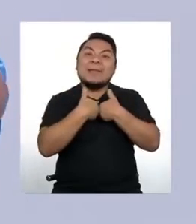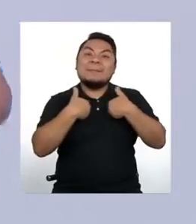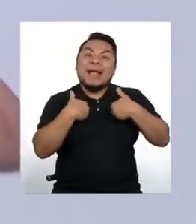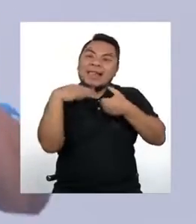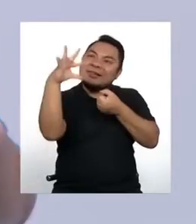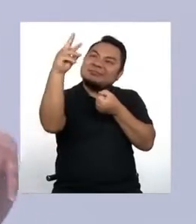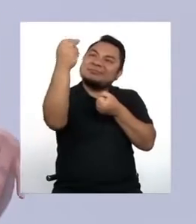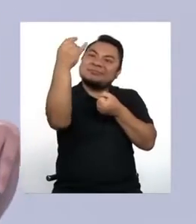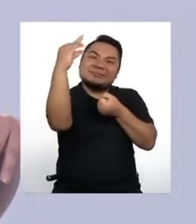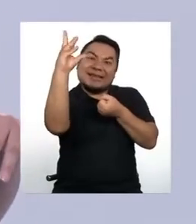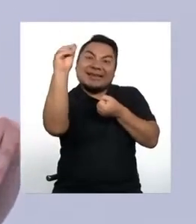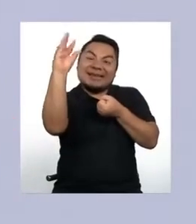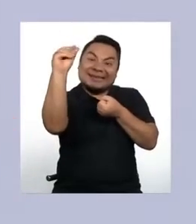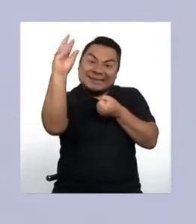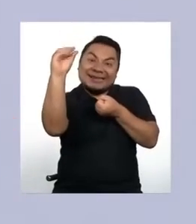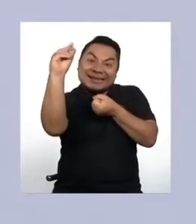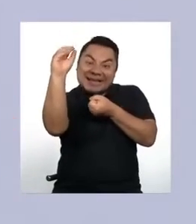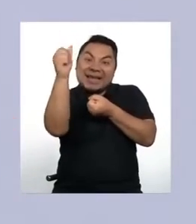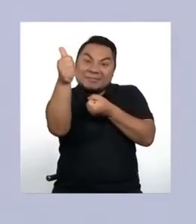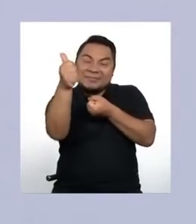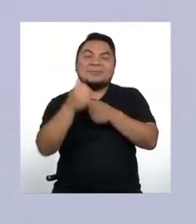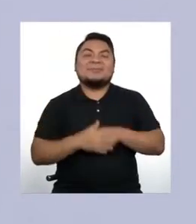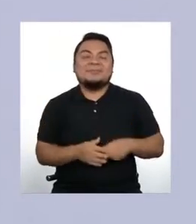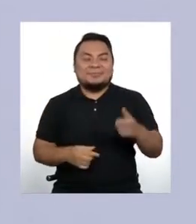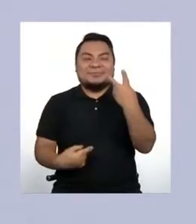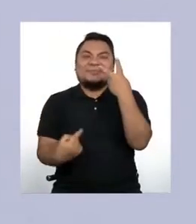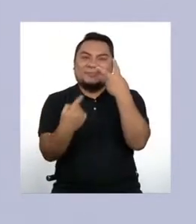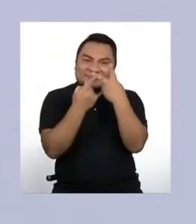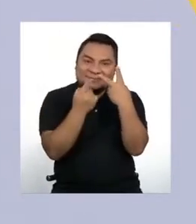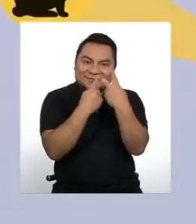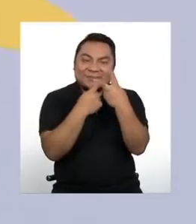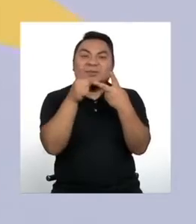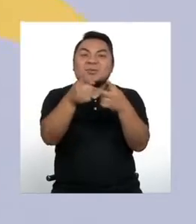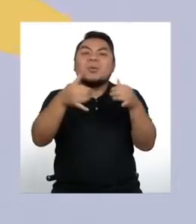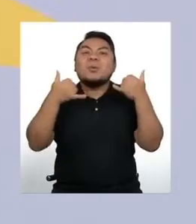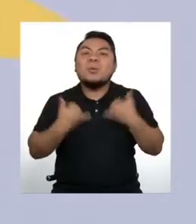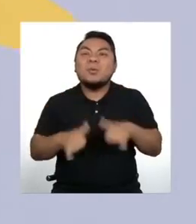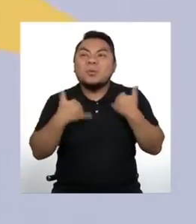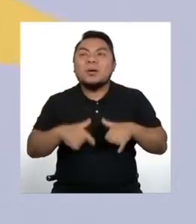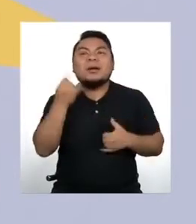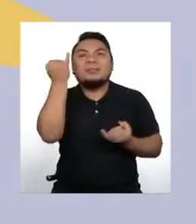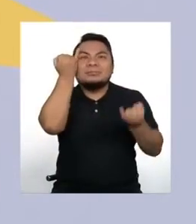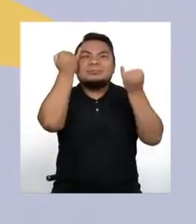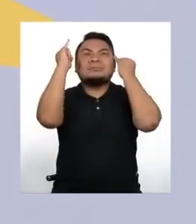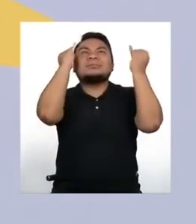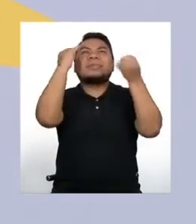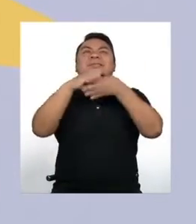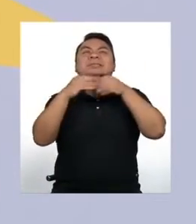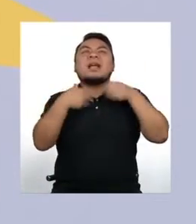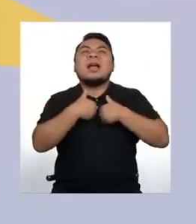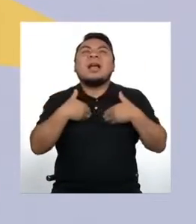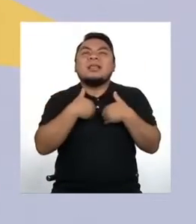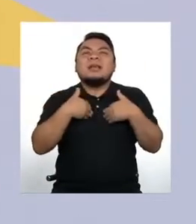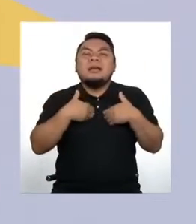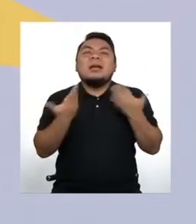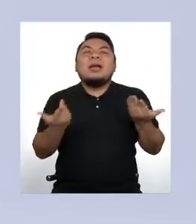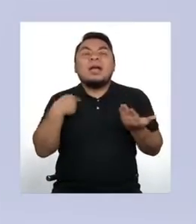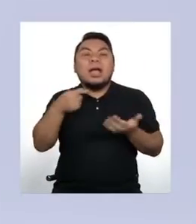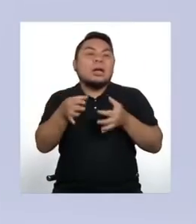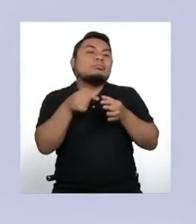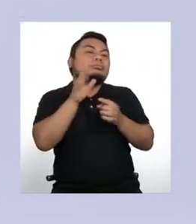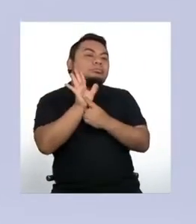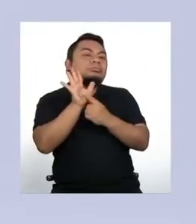usa materiales de colores vistosos y de gran contraste. El blanco con negro o el azul con amarillo son